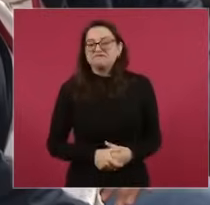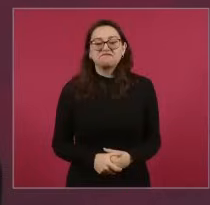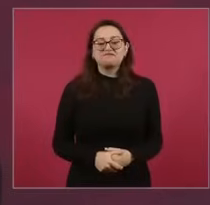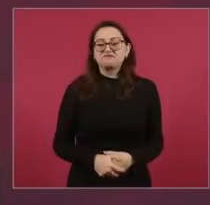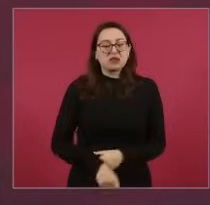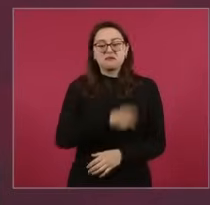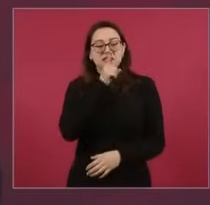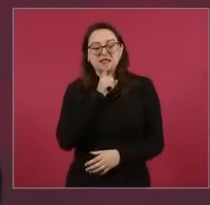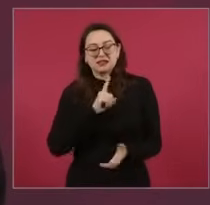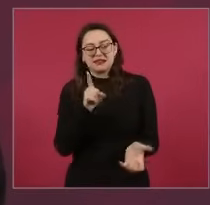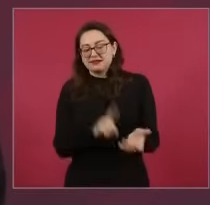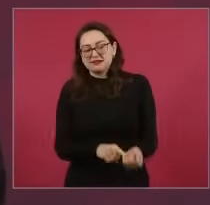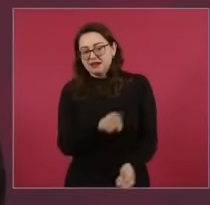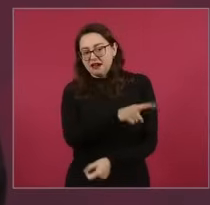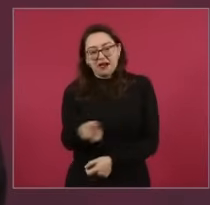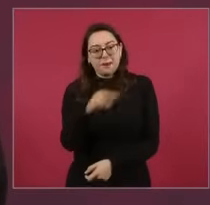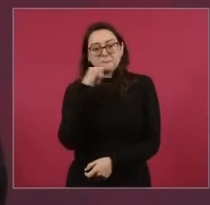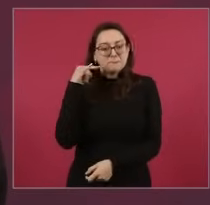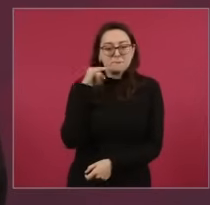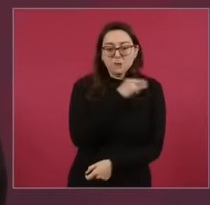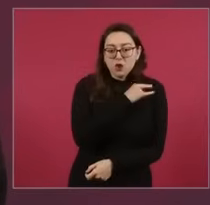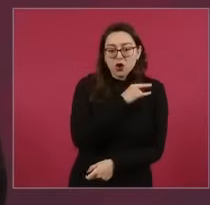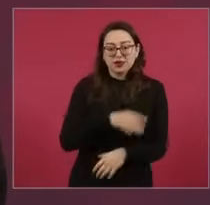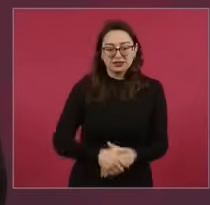hasta en la misma orden,